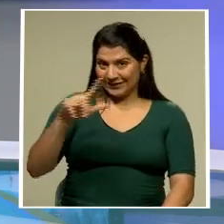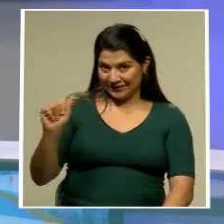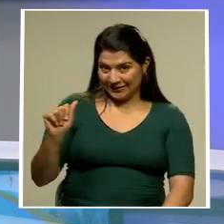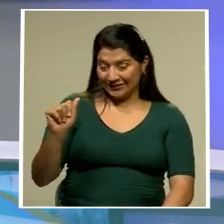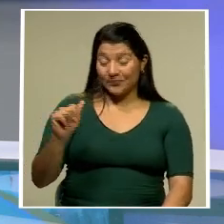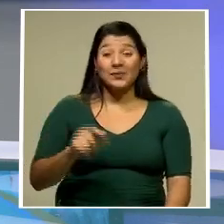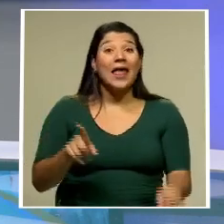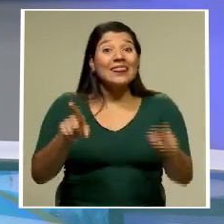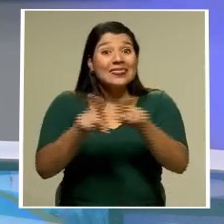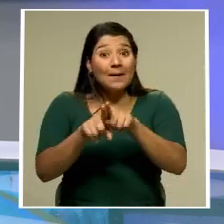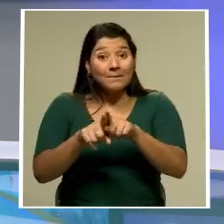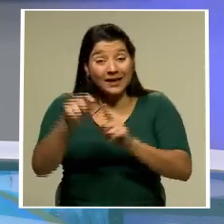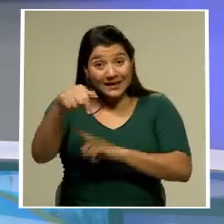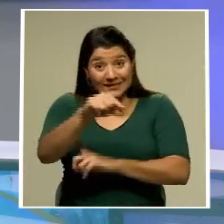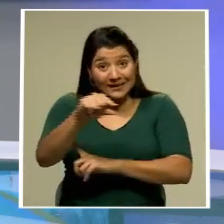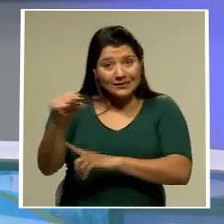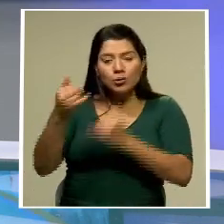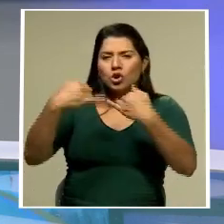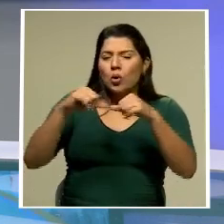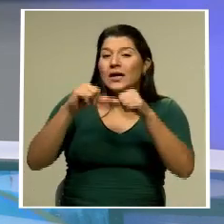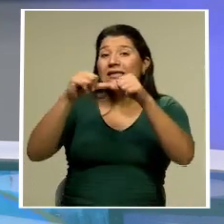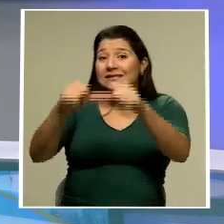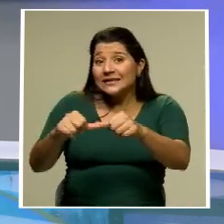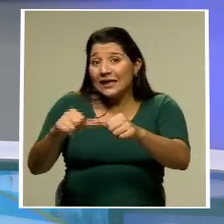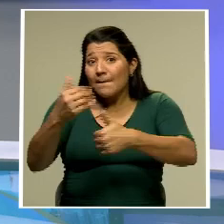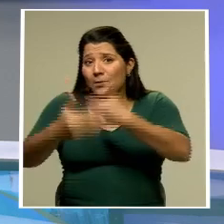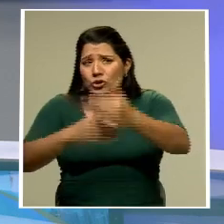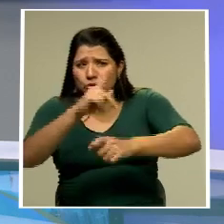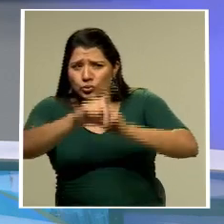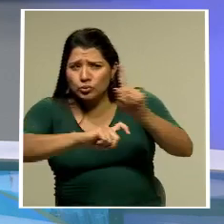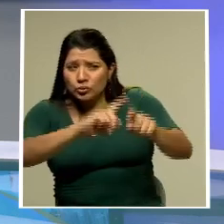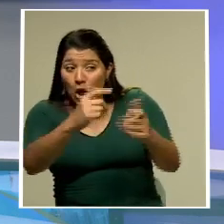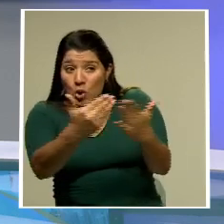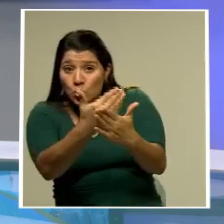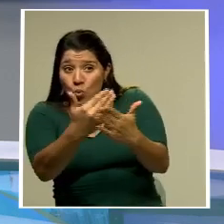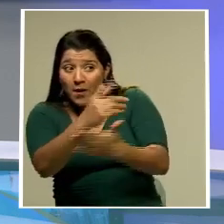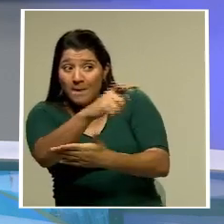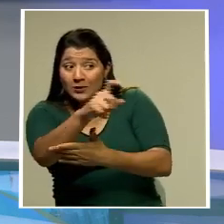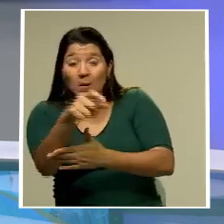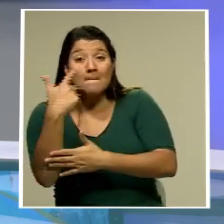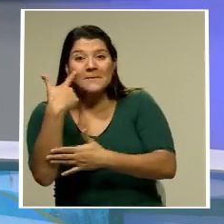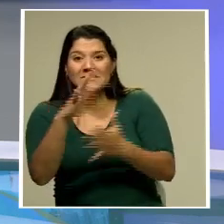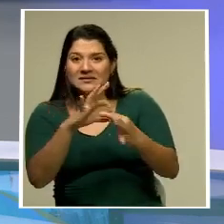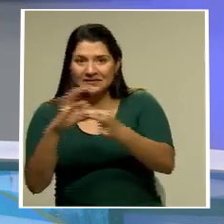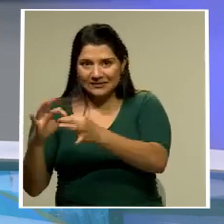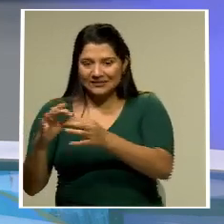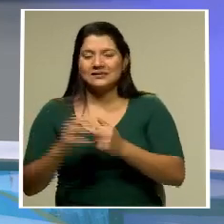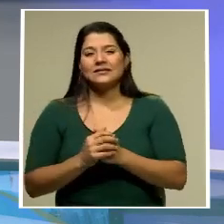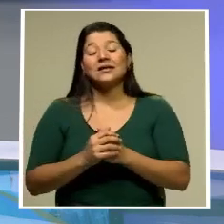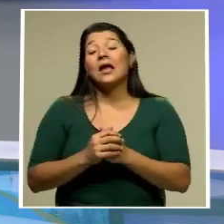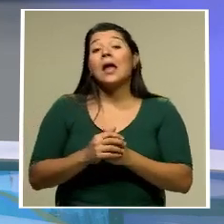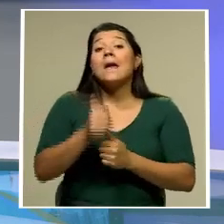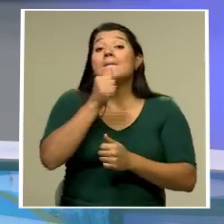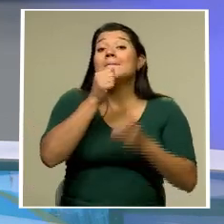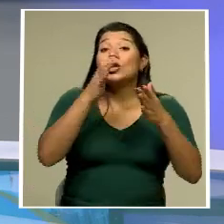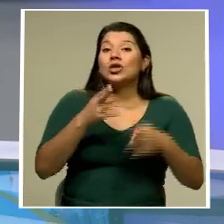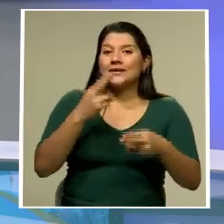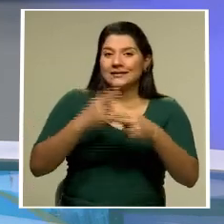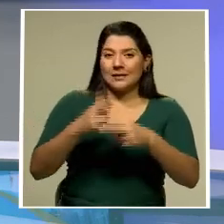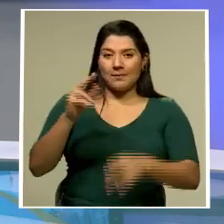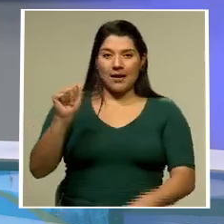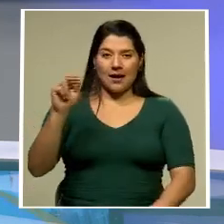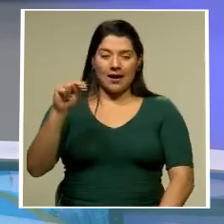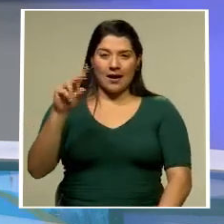esta semana todavía están indagando a nuevos imputados en esta causa. El periodista Andrés Ortiz